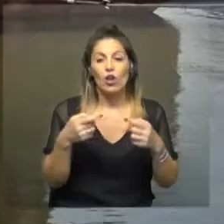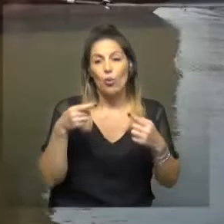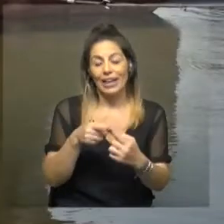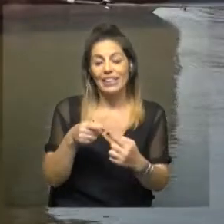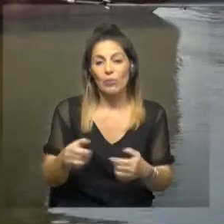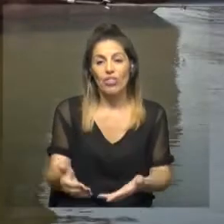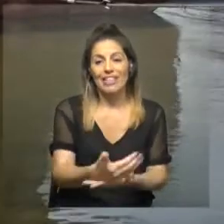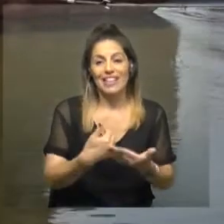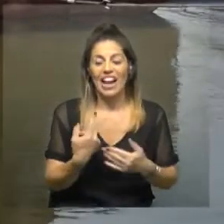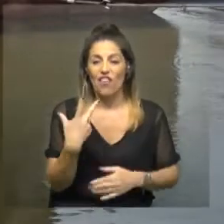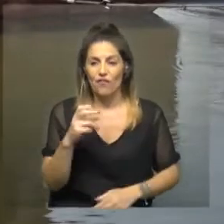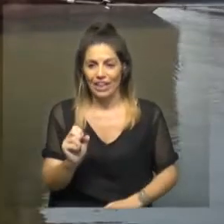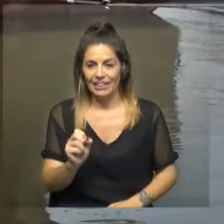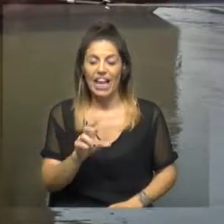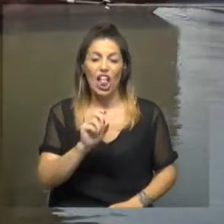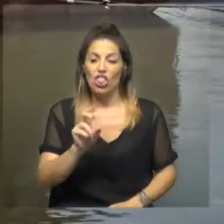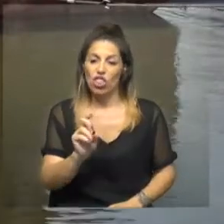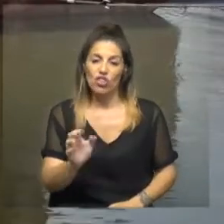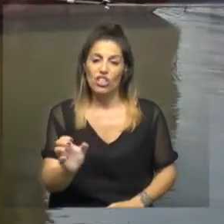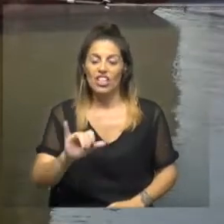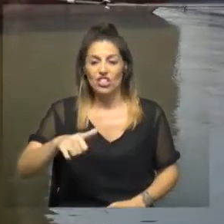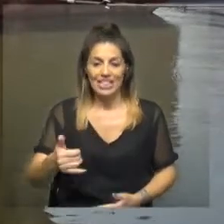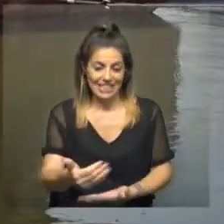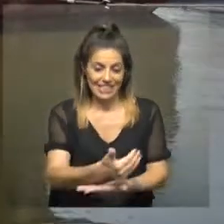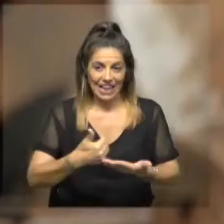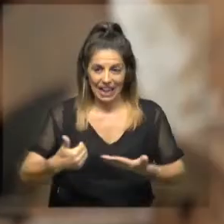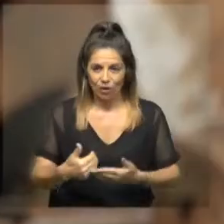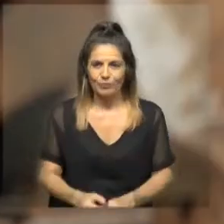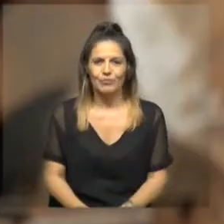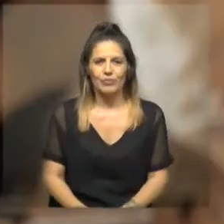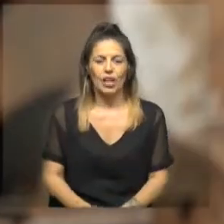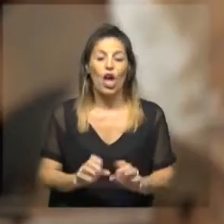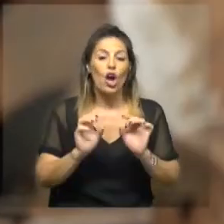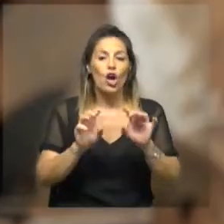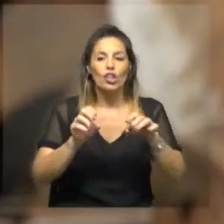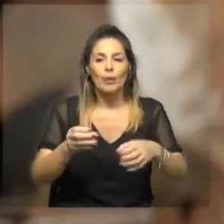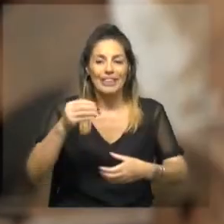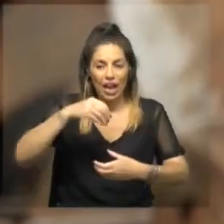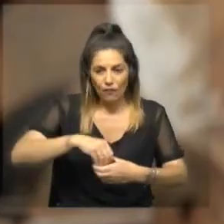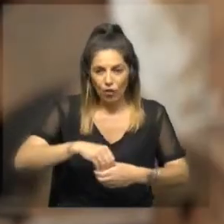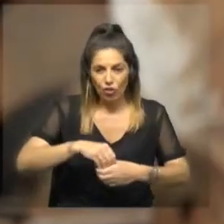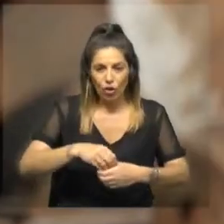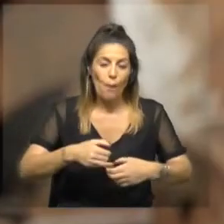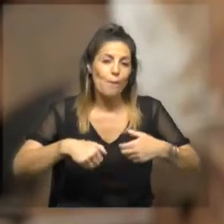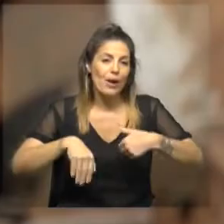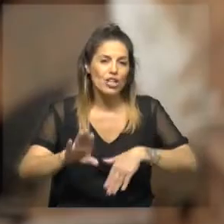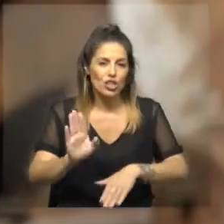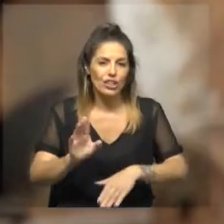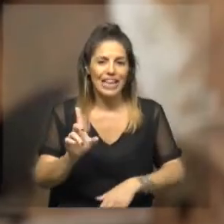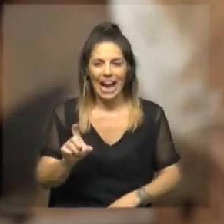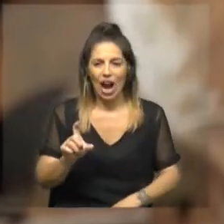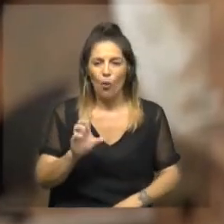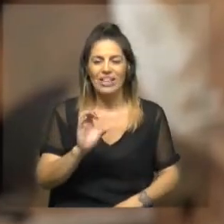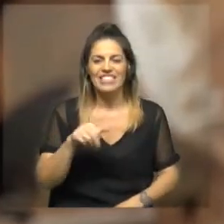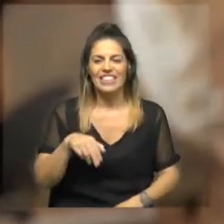cuales 12 ya se sacaron de la bahía. Los contaminantes a bordo que podemos encontrar en su mayoría es el agua de